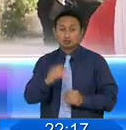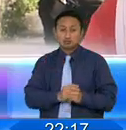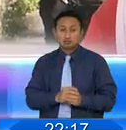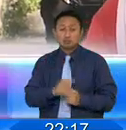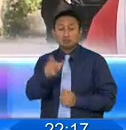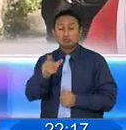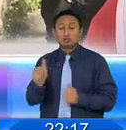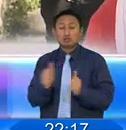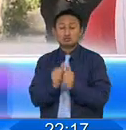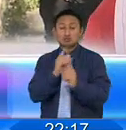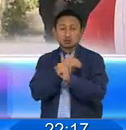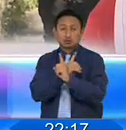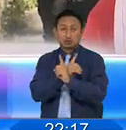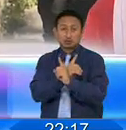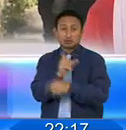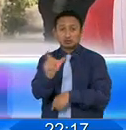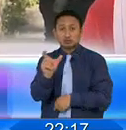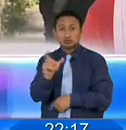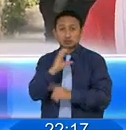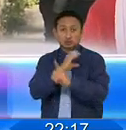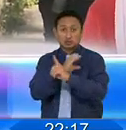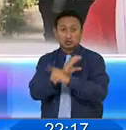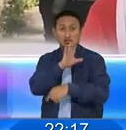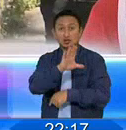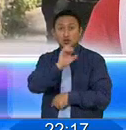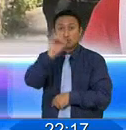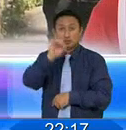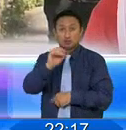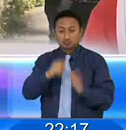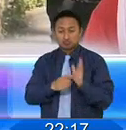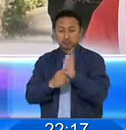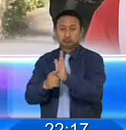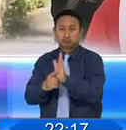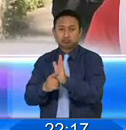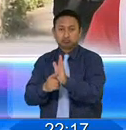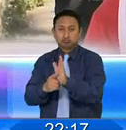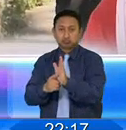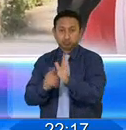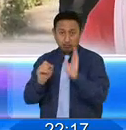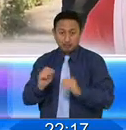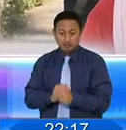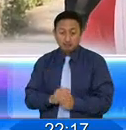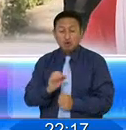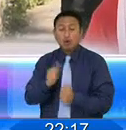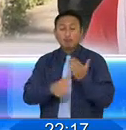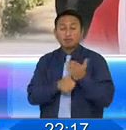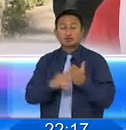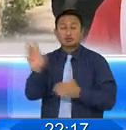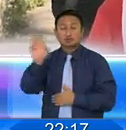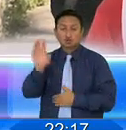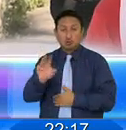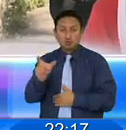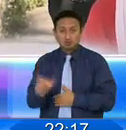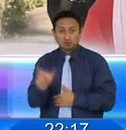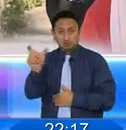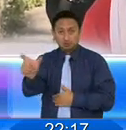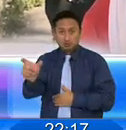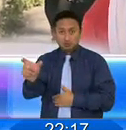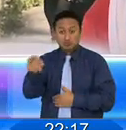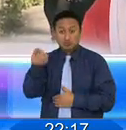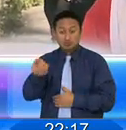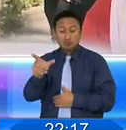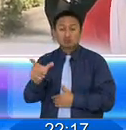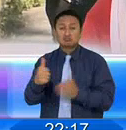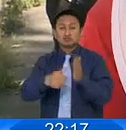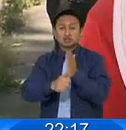persona con discapacidad, al 50% presentar el carnet del CONADI respectivamente o del Ministerio de Salud Pública, su respectiva